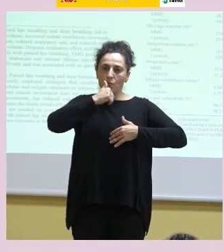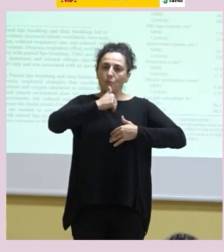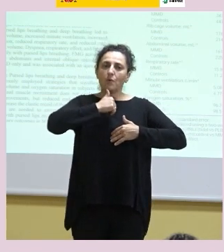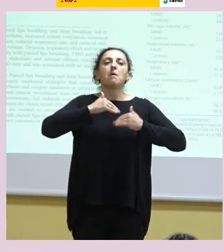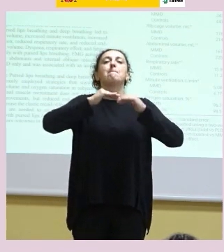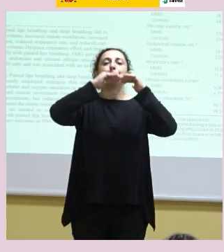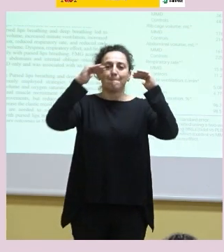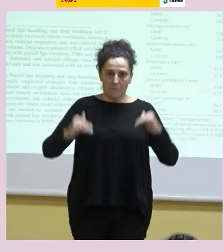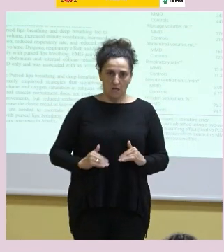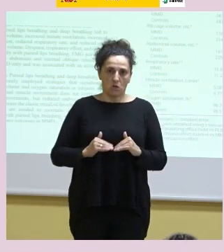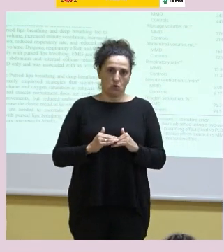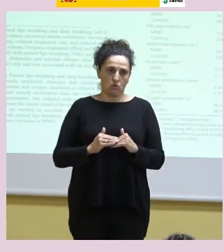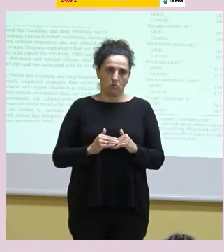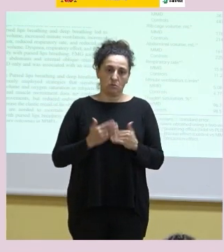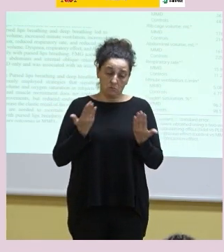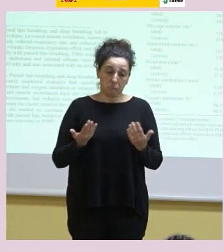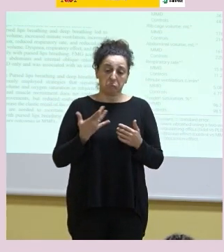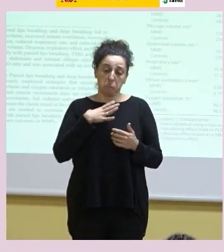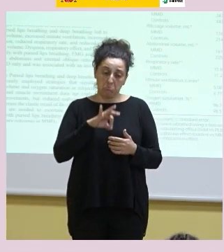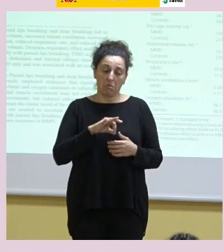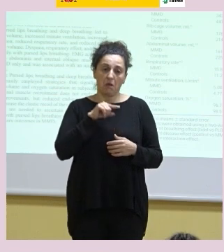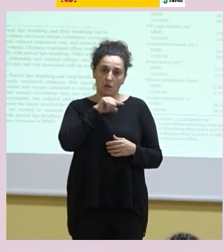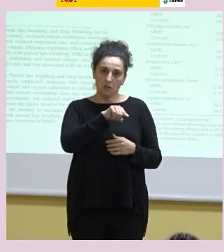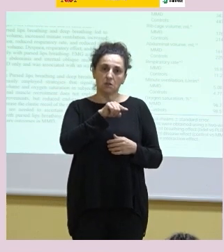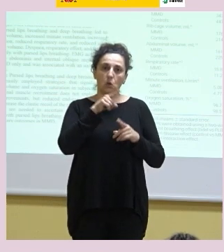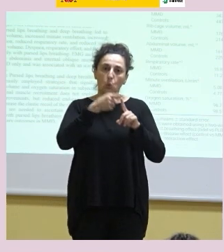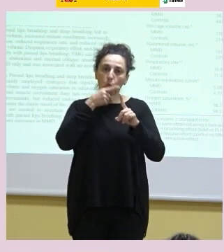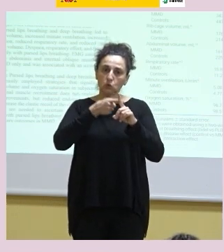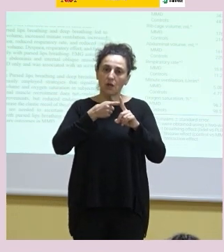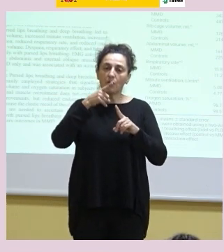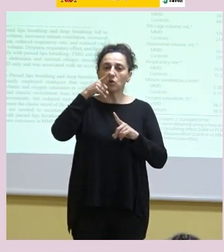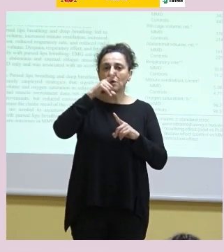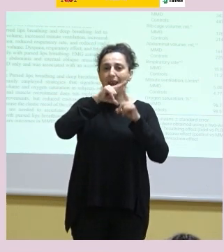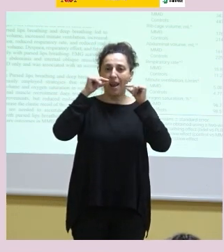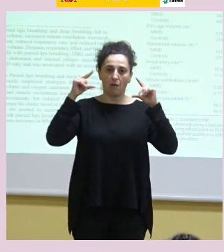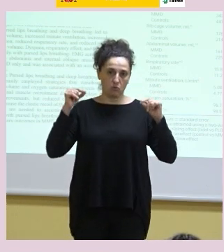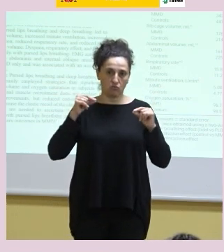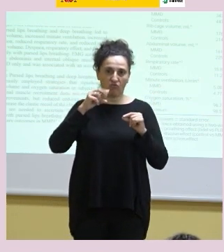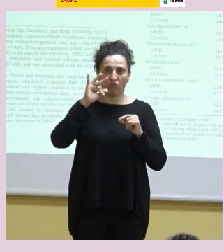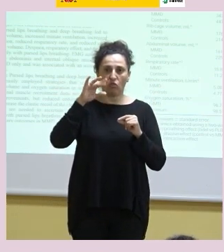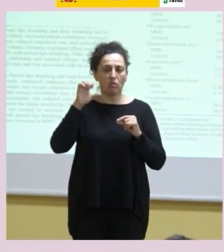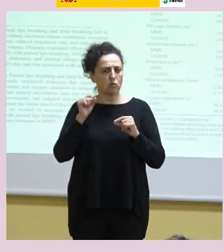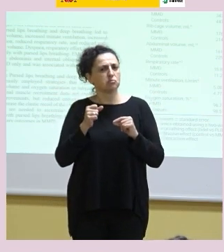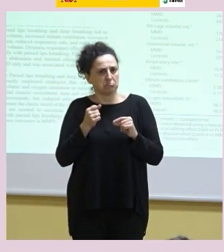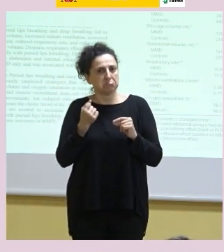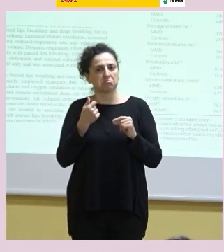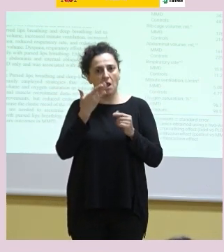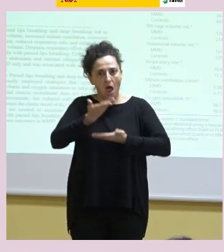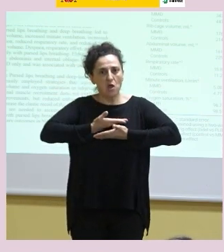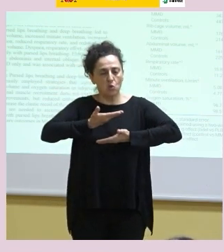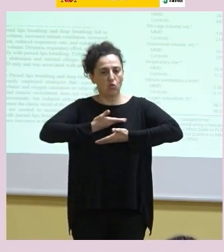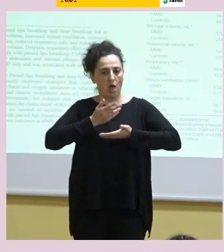menor. Entonces, bueno, puede ser que usar labios fruncidos en alguna de mis técnicas ayude o favorezca